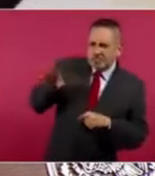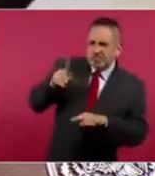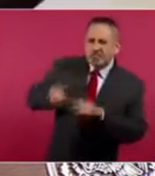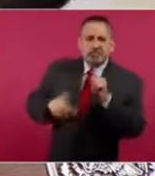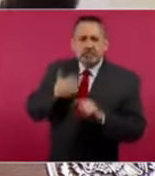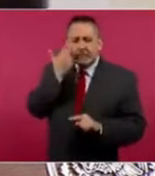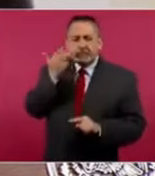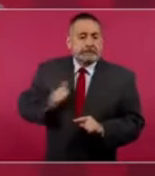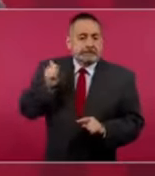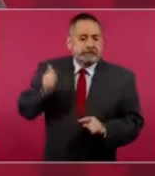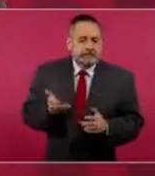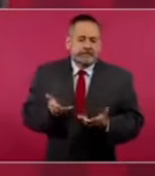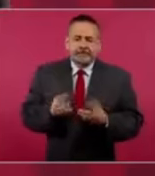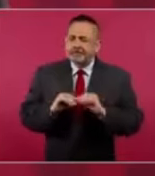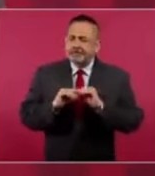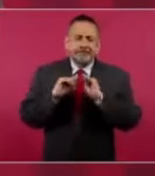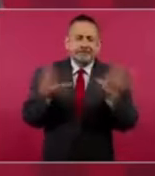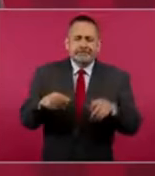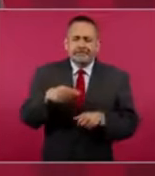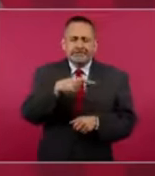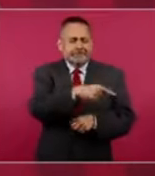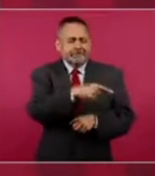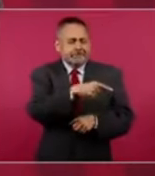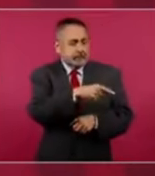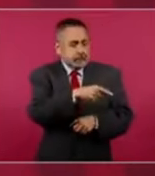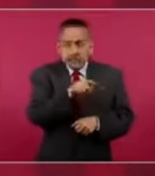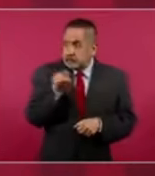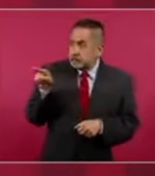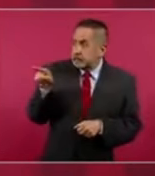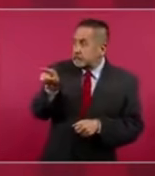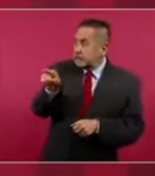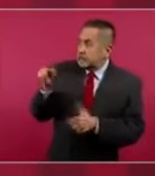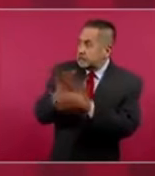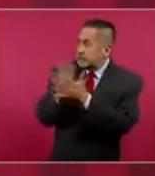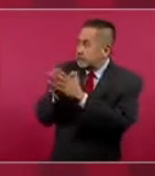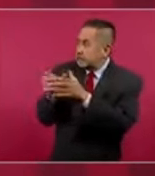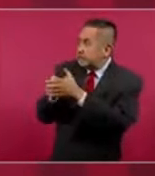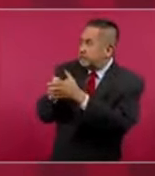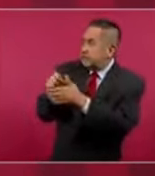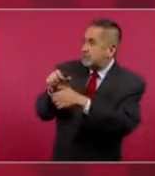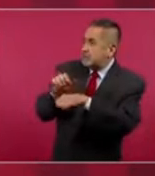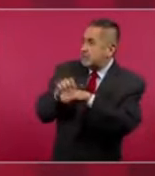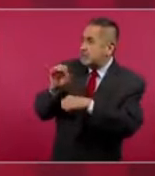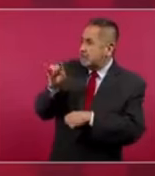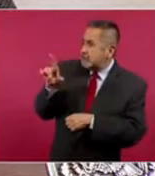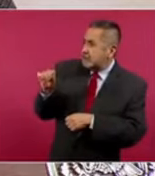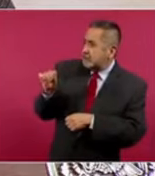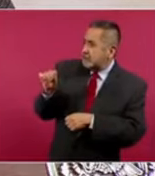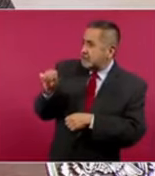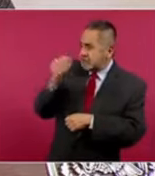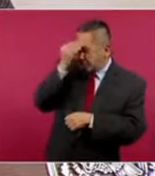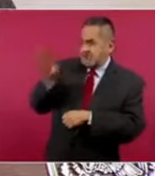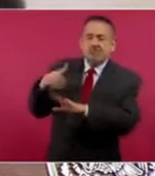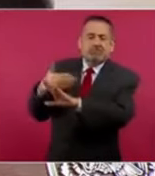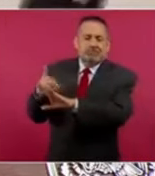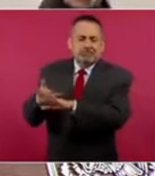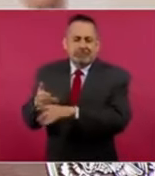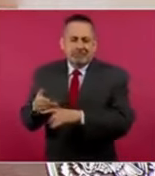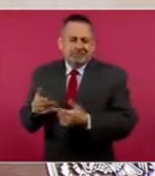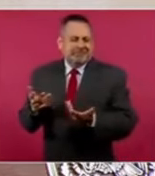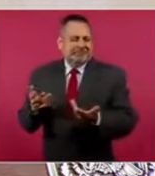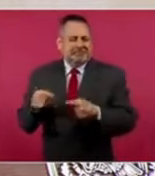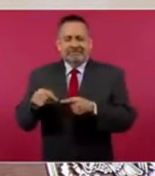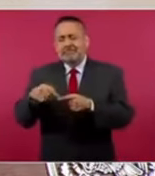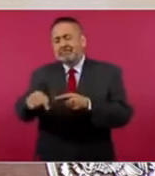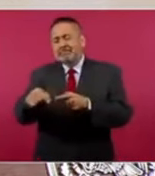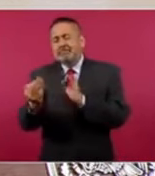porque pues es evidente que todo este escándalo se da en víspera de la elección